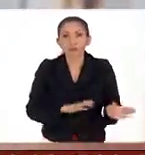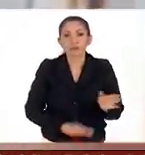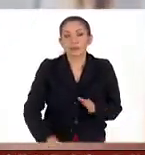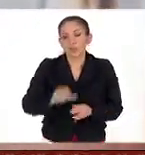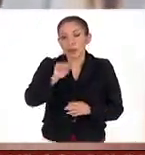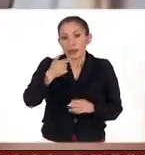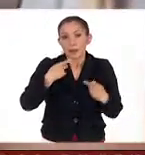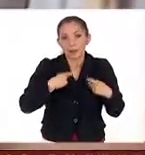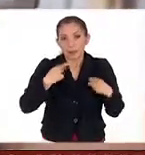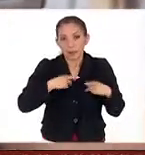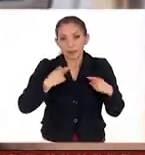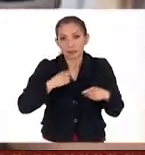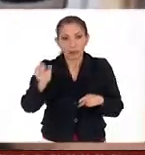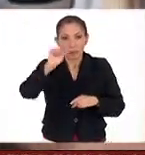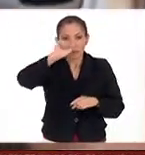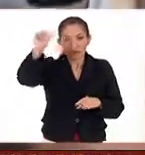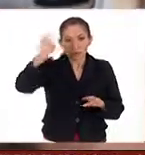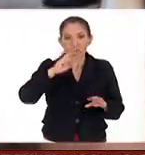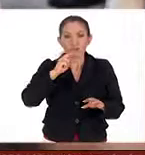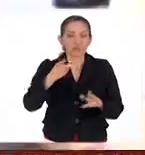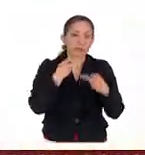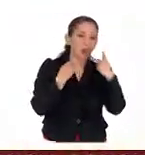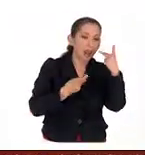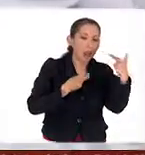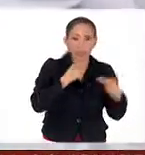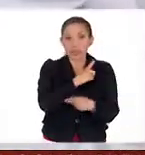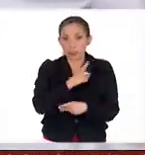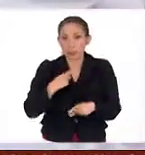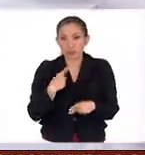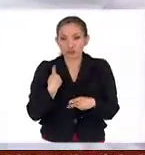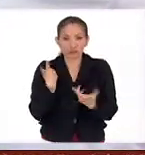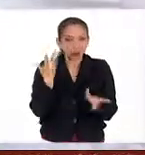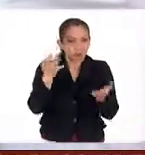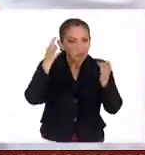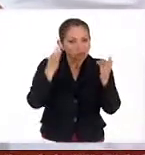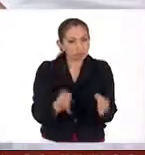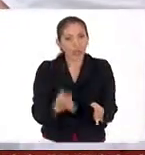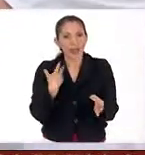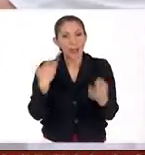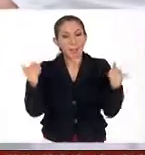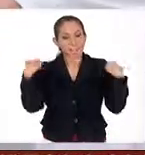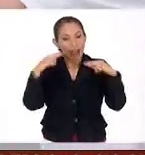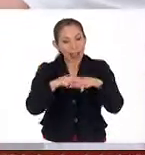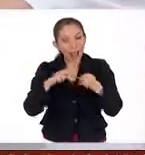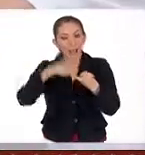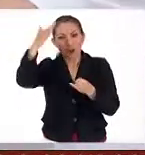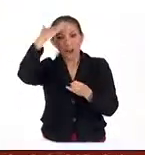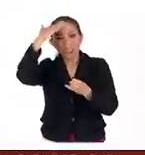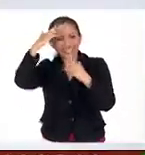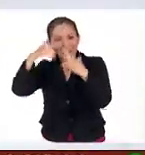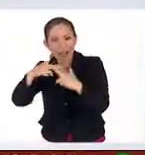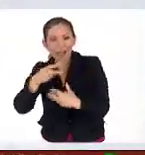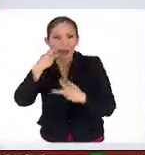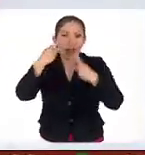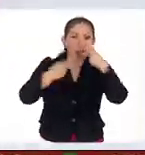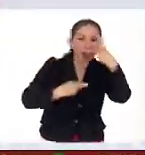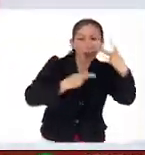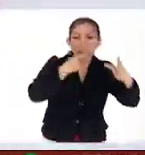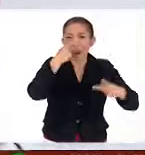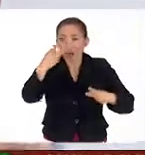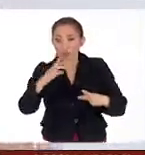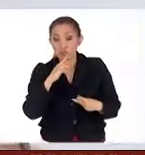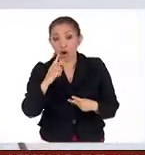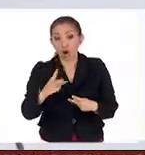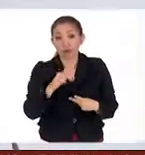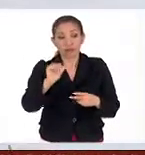que nos dedicamos a profesiones de la voz, tenemos que tener técnicas adecuadas, como son los maestros, los líderes religiosos, por supuesto la